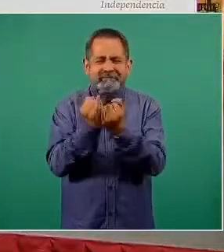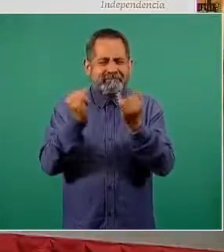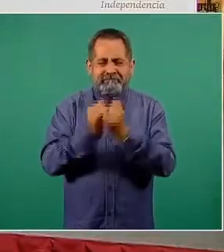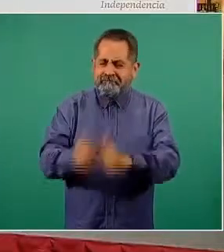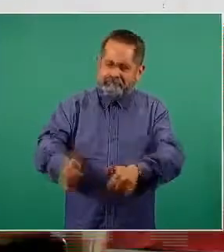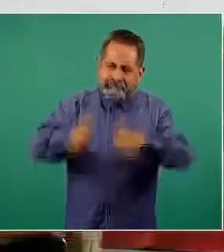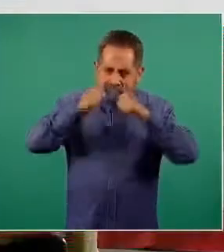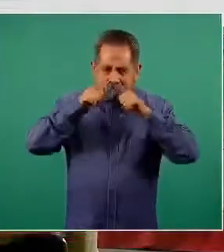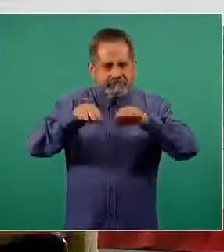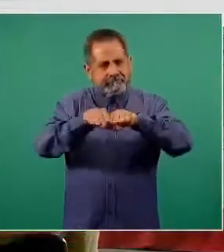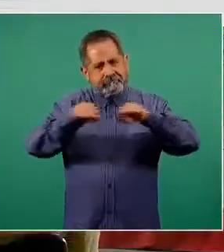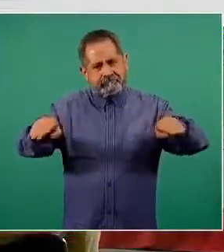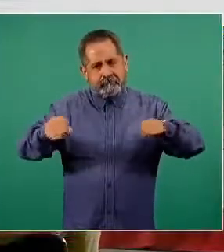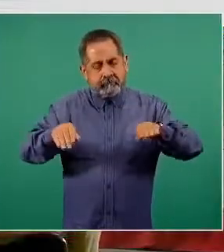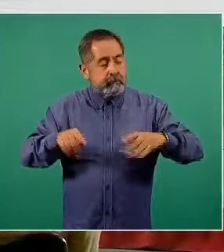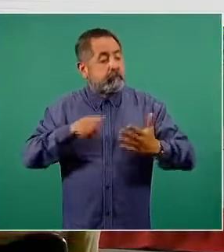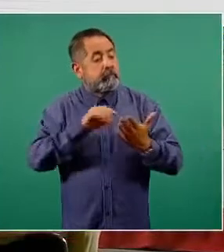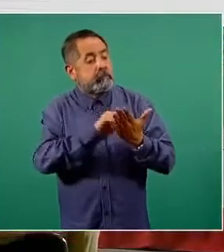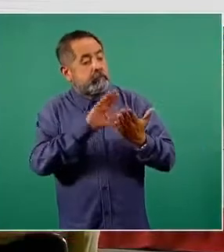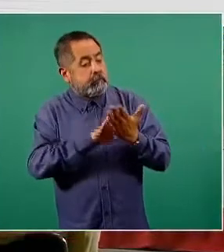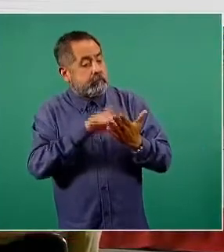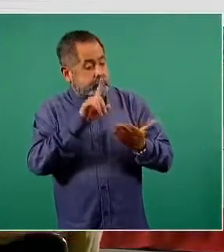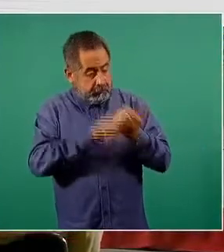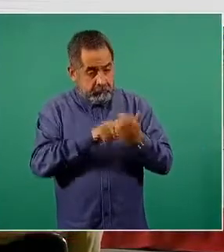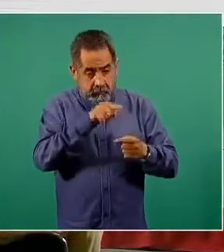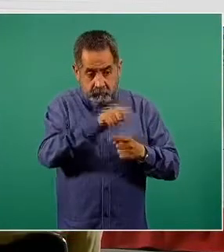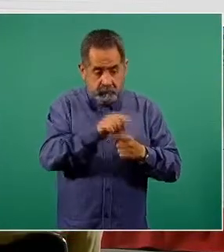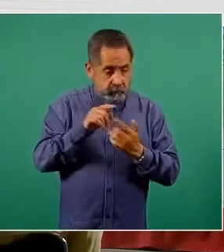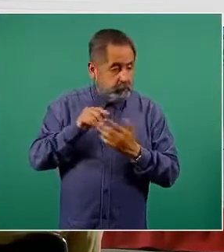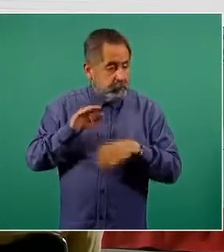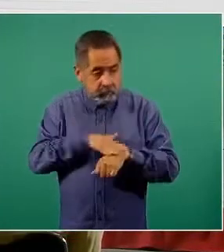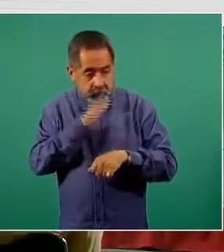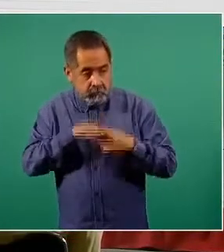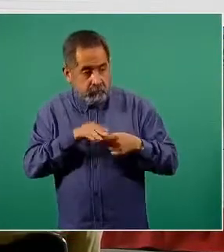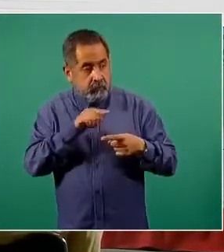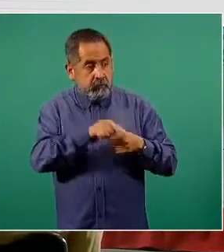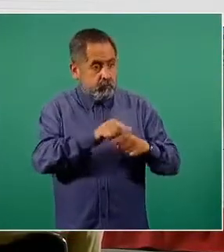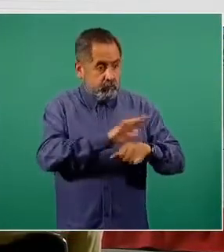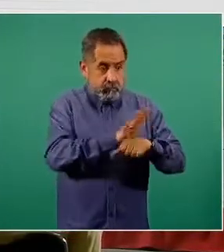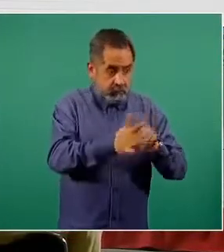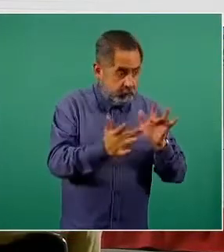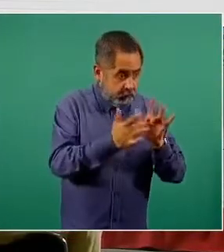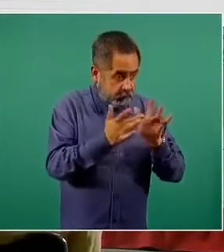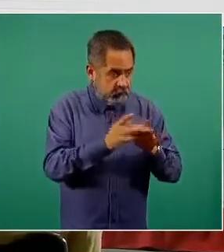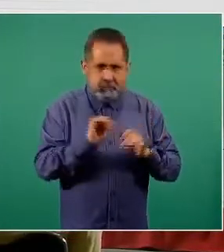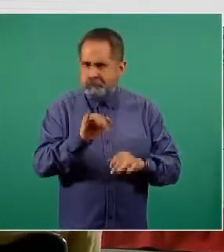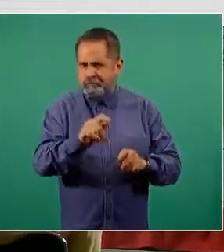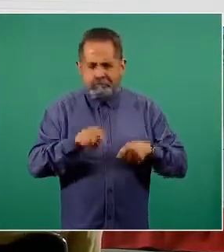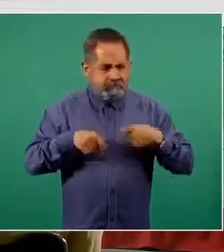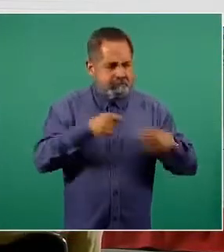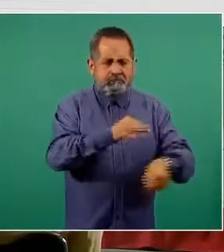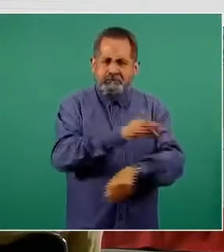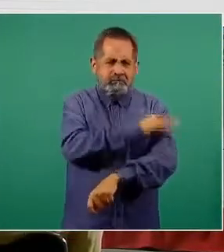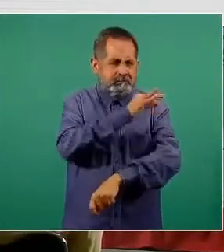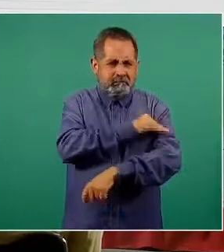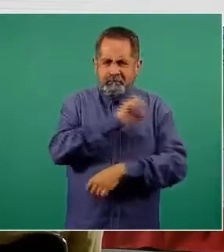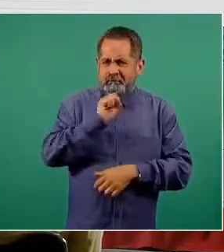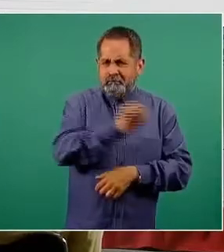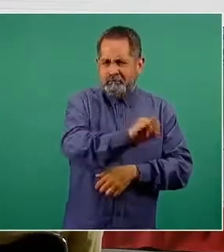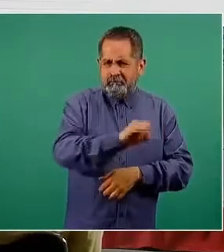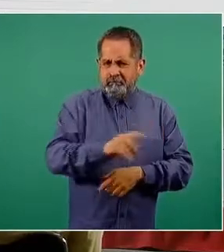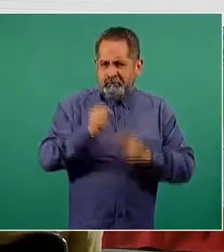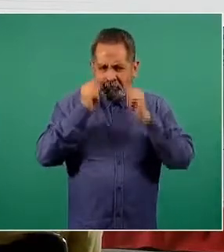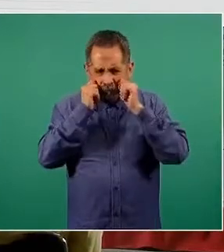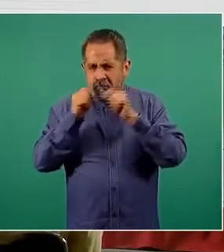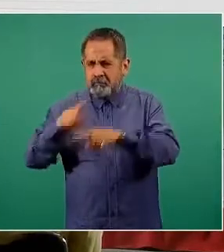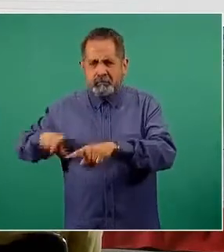salud que ha estado identificado con una definición técnica de primera línea está siendo vacunado, independientemente